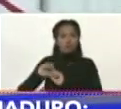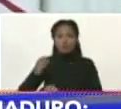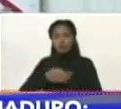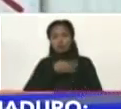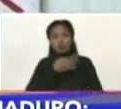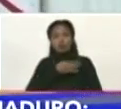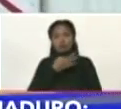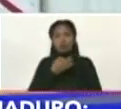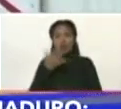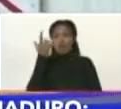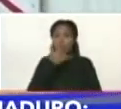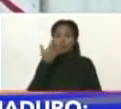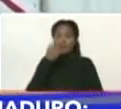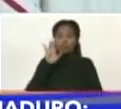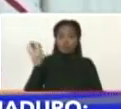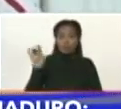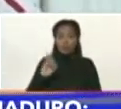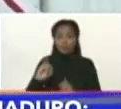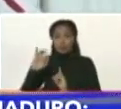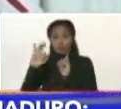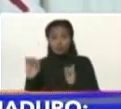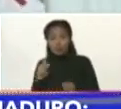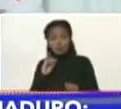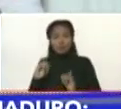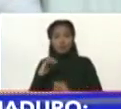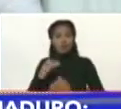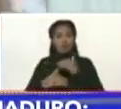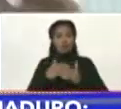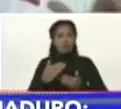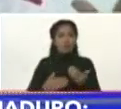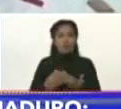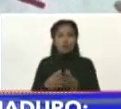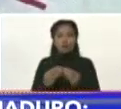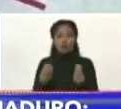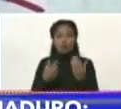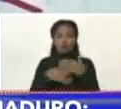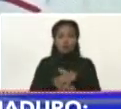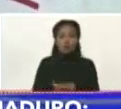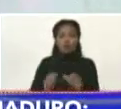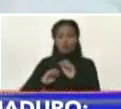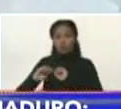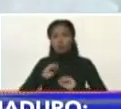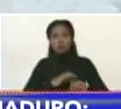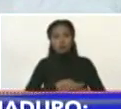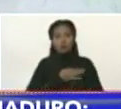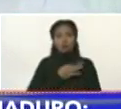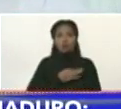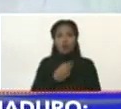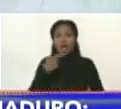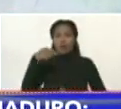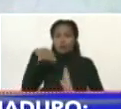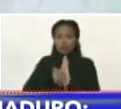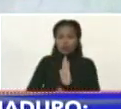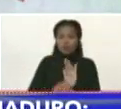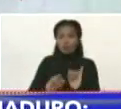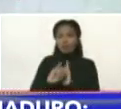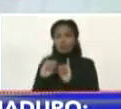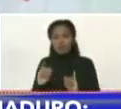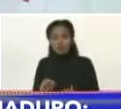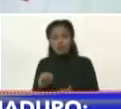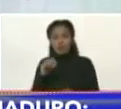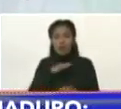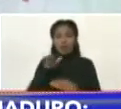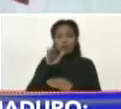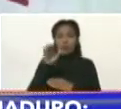sociales afrodescendientes del país. Y así debemos seguir articulando todos los movimientos sociales a profundidad en el barrio, en